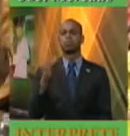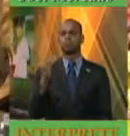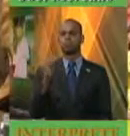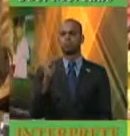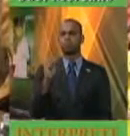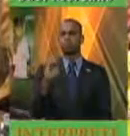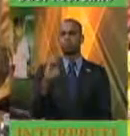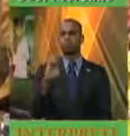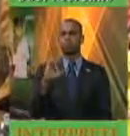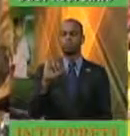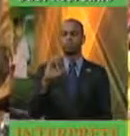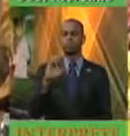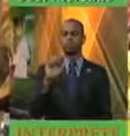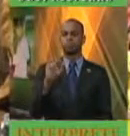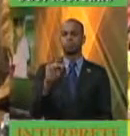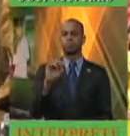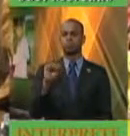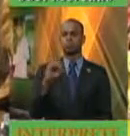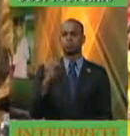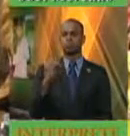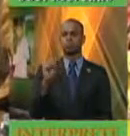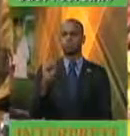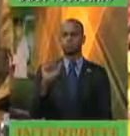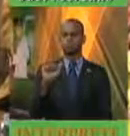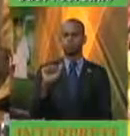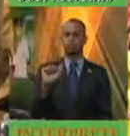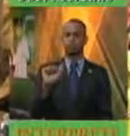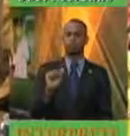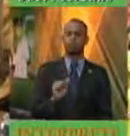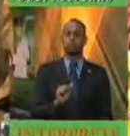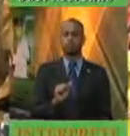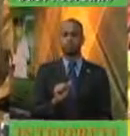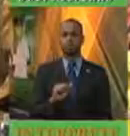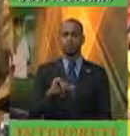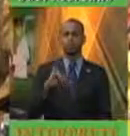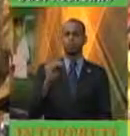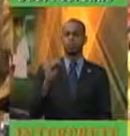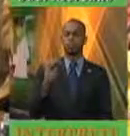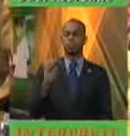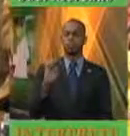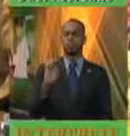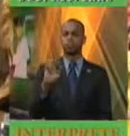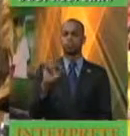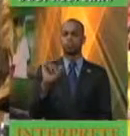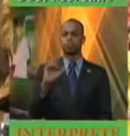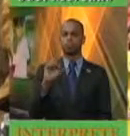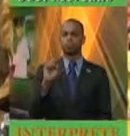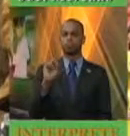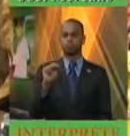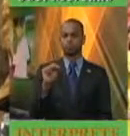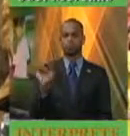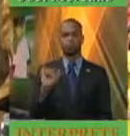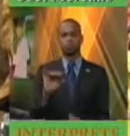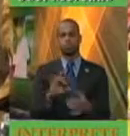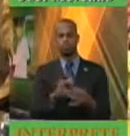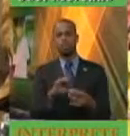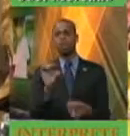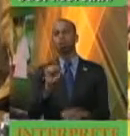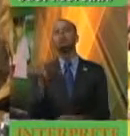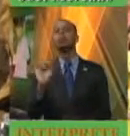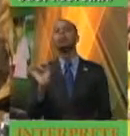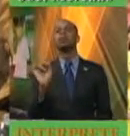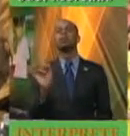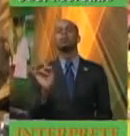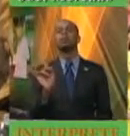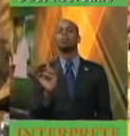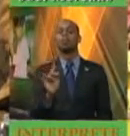Sosa Fernández también está aquí con nosotros. José Ramón es enlace regional, lo mismo que Yandra, pero